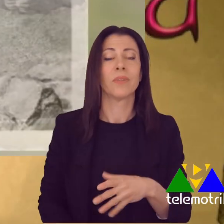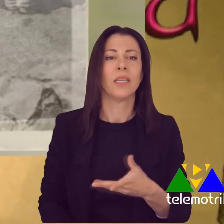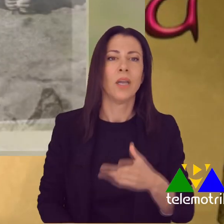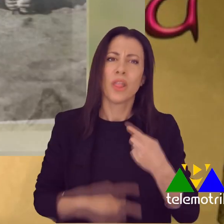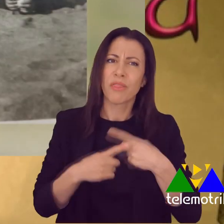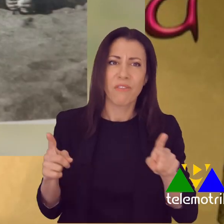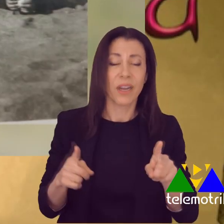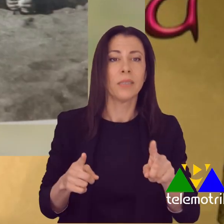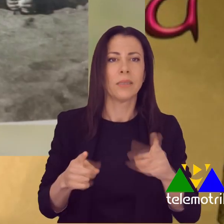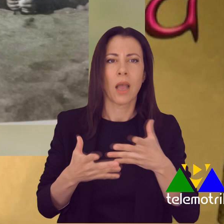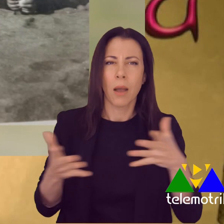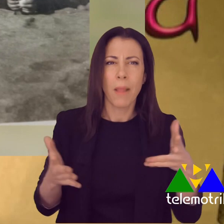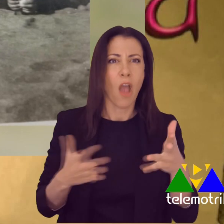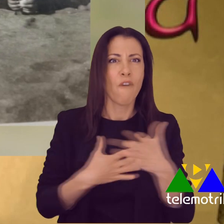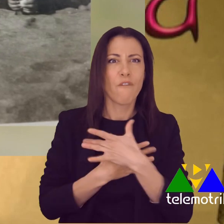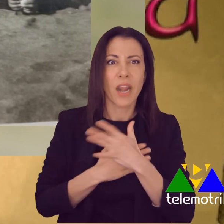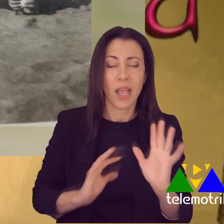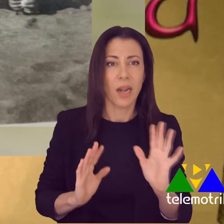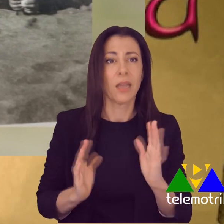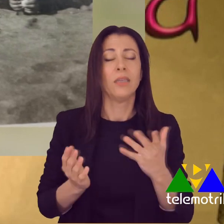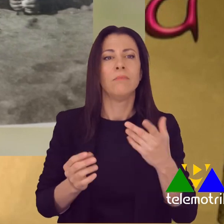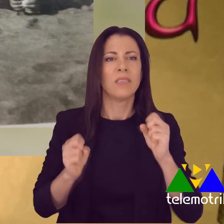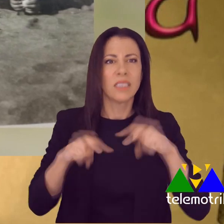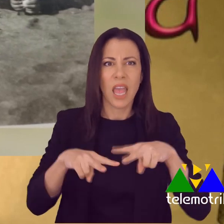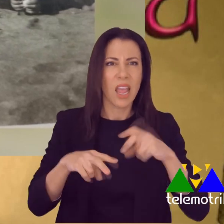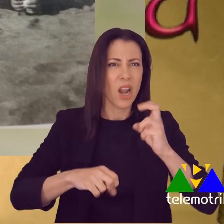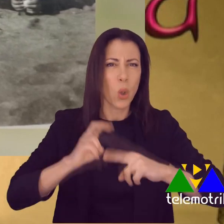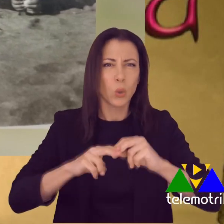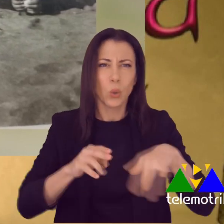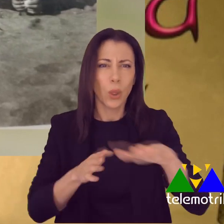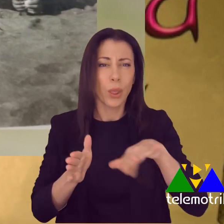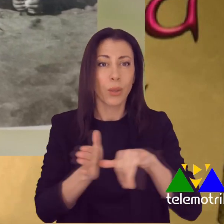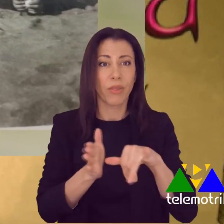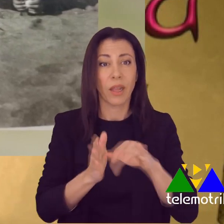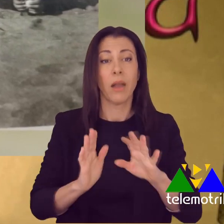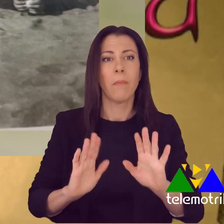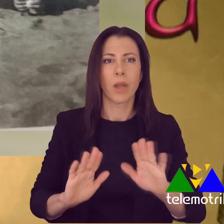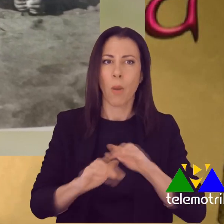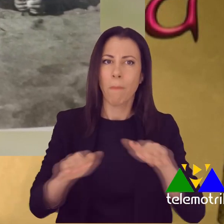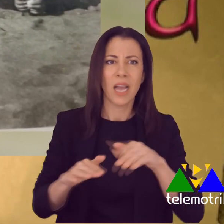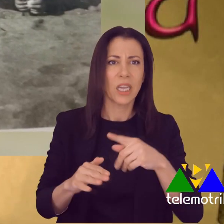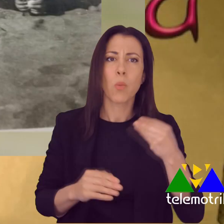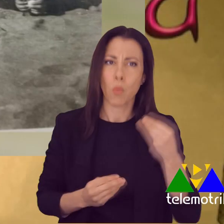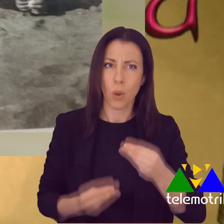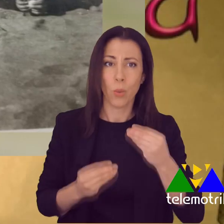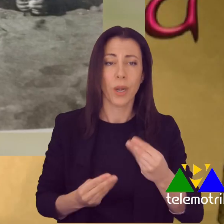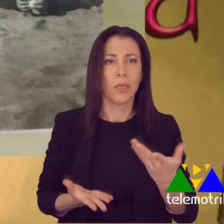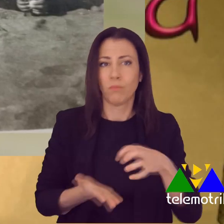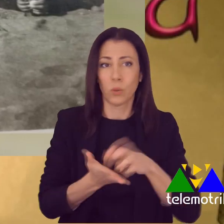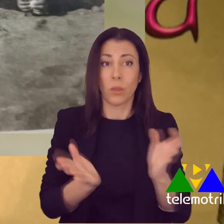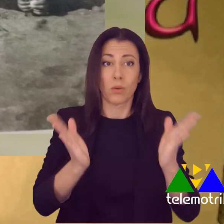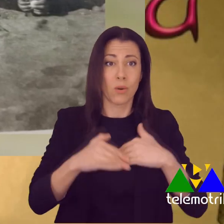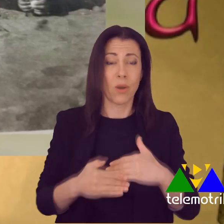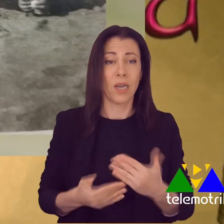vírgenes, amplias, vírgenes, muy vírgenes, sin instalaciones y tal, pero eran unas playas muy buenas, ¿no? Es decir, que